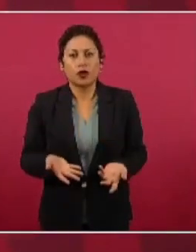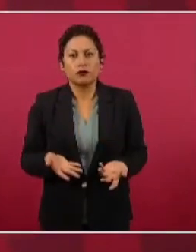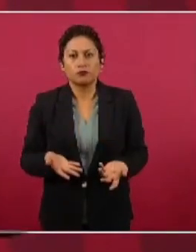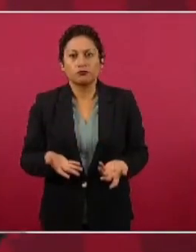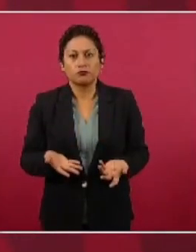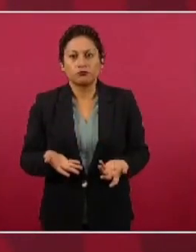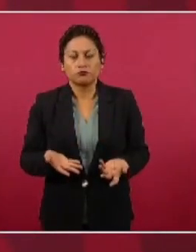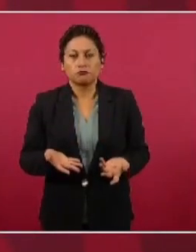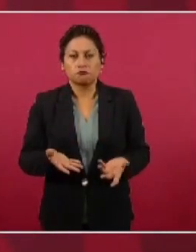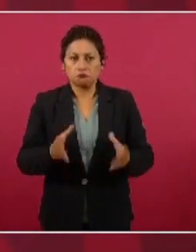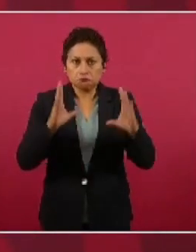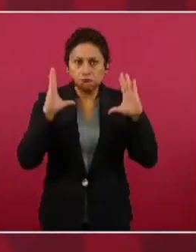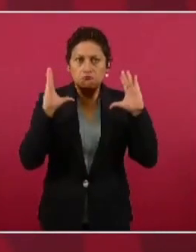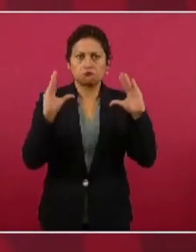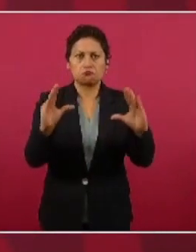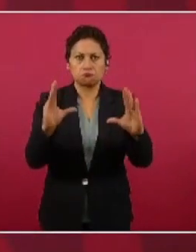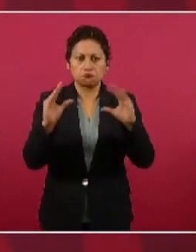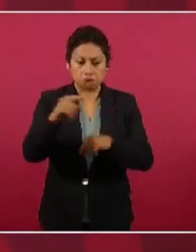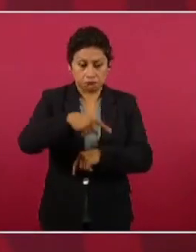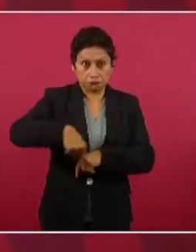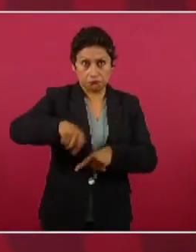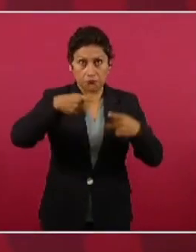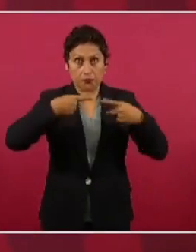gente recta,